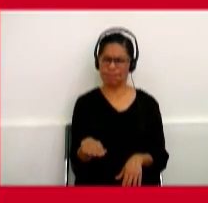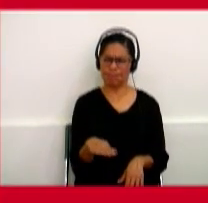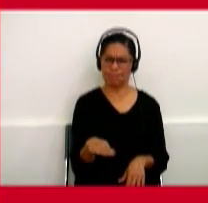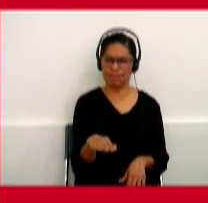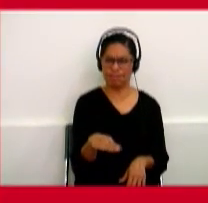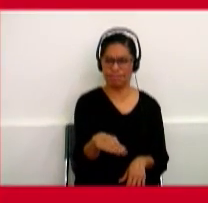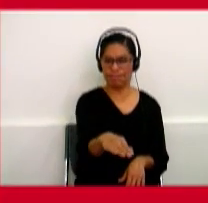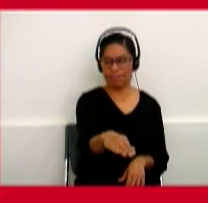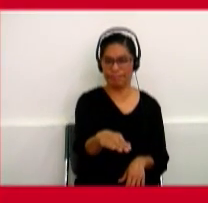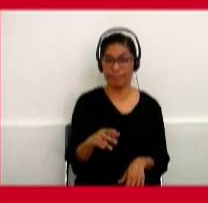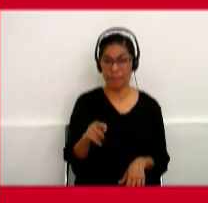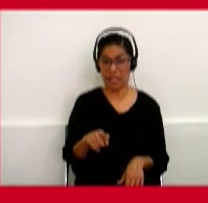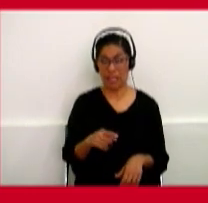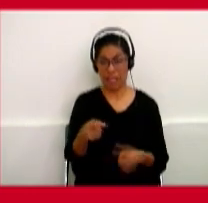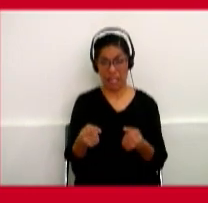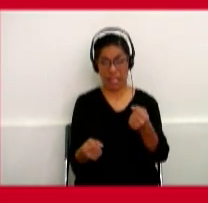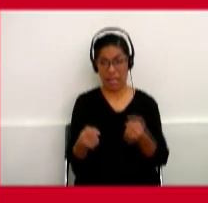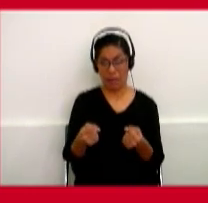camión puede lograr.